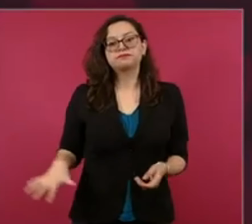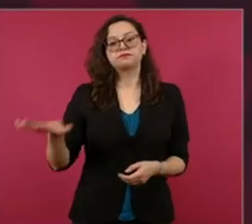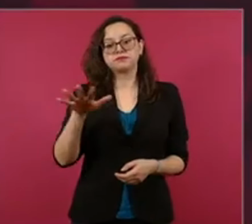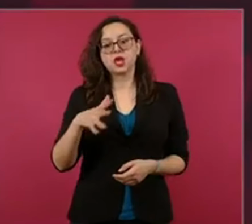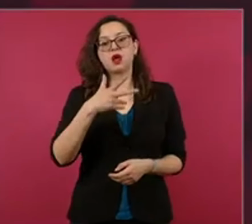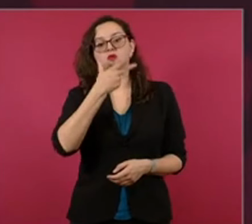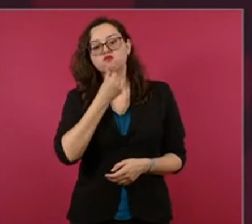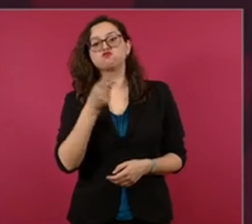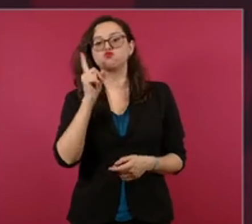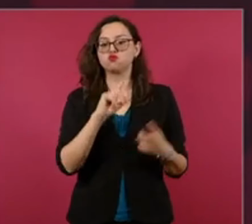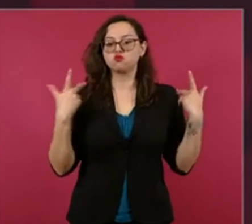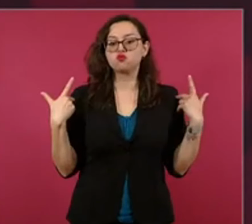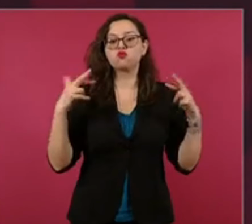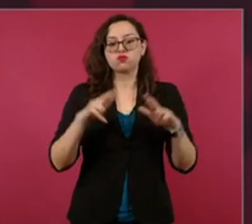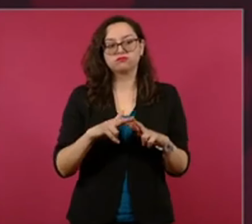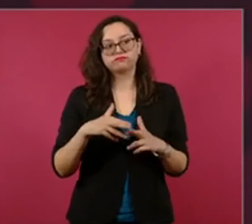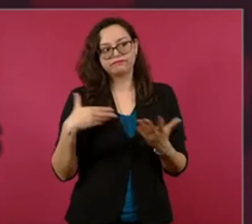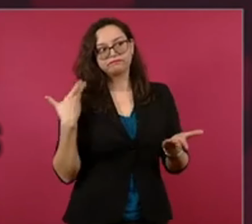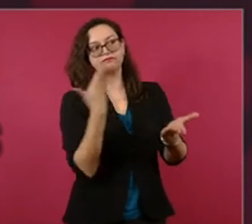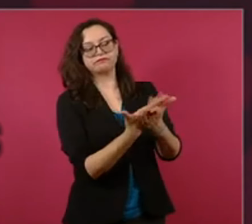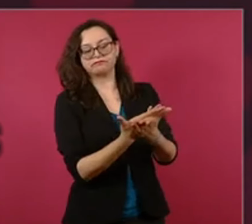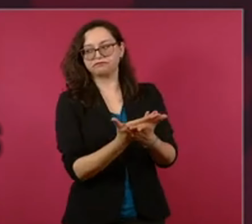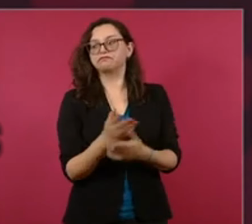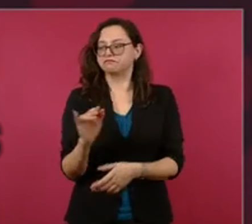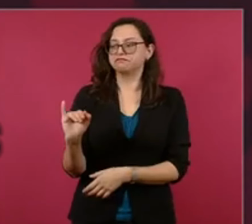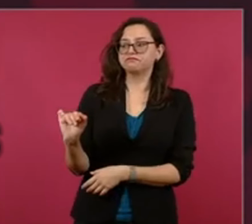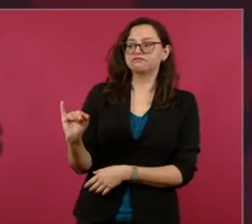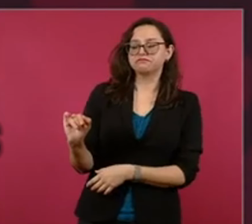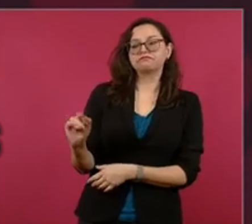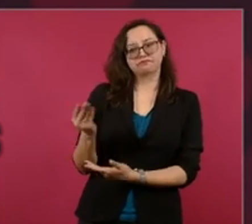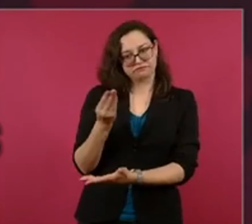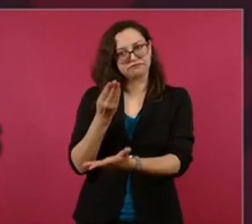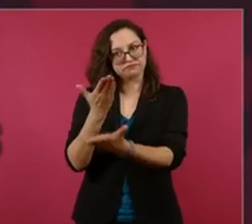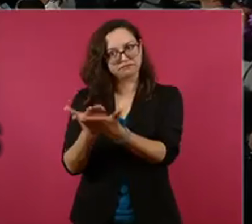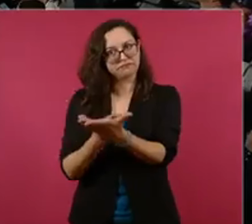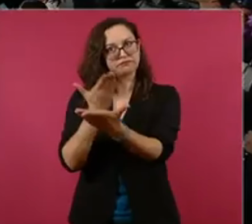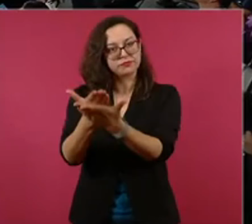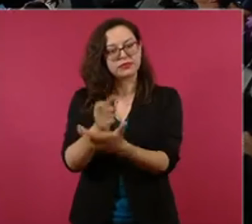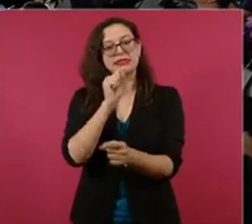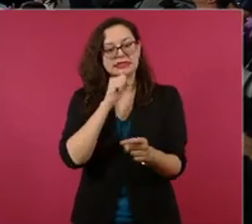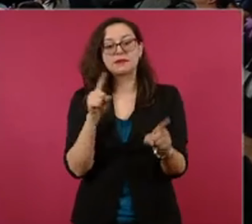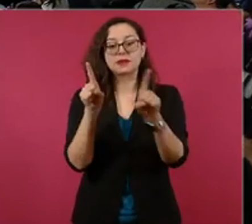y los maestros. La otra, que ustedes la conocen, es